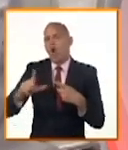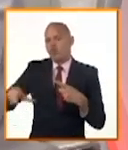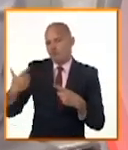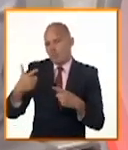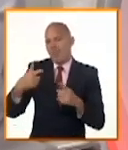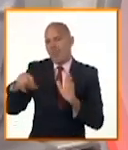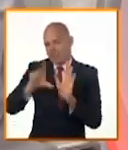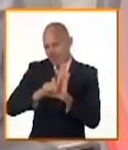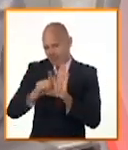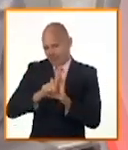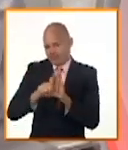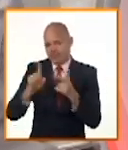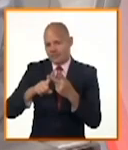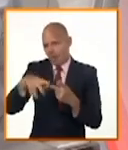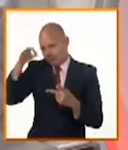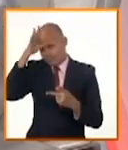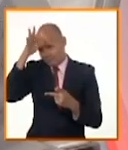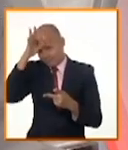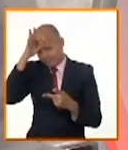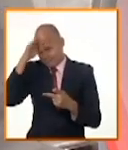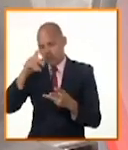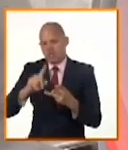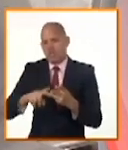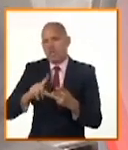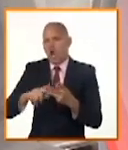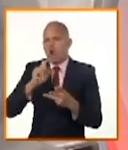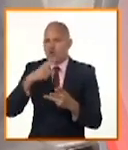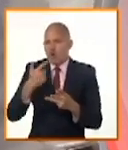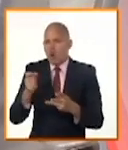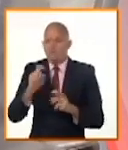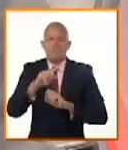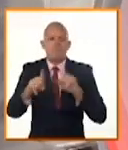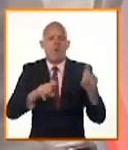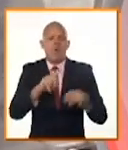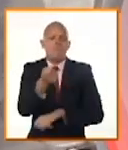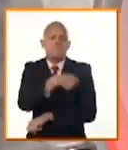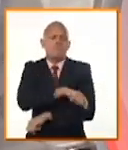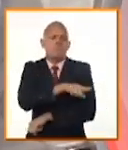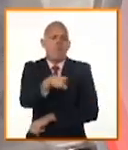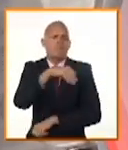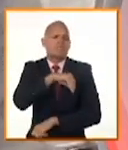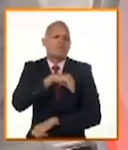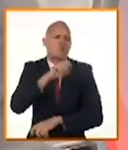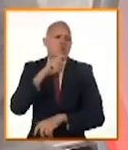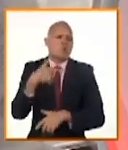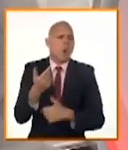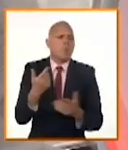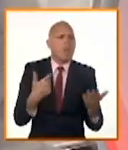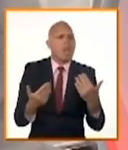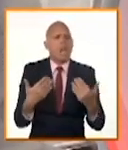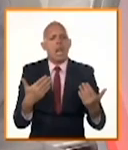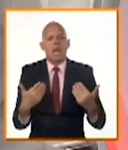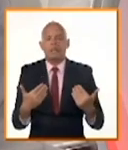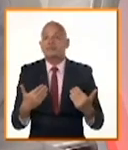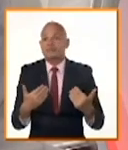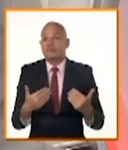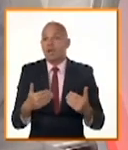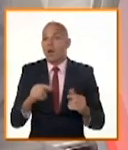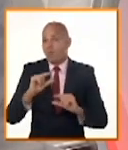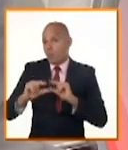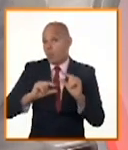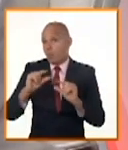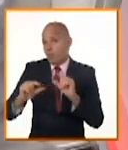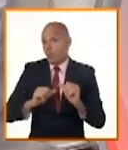la supervisión pero también con el monitoreo y la interacción con la población y bueno nosotros tenemos por ahí para hacerlo más público también